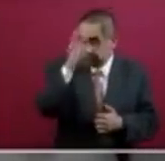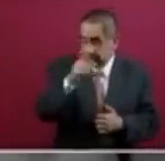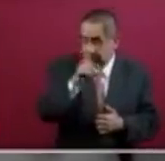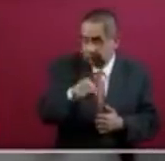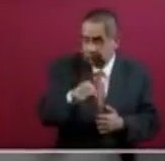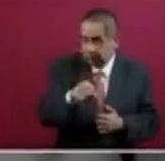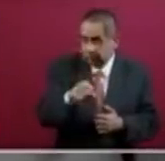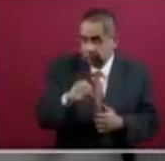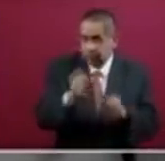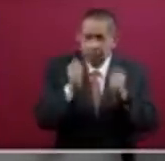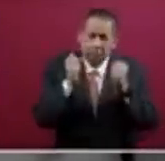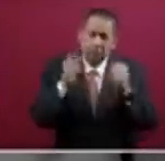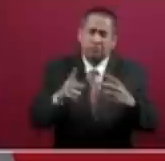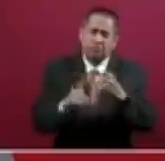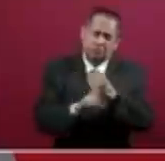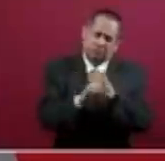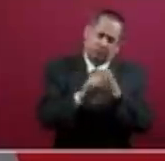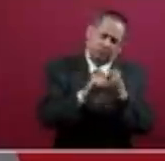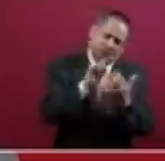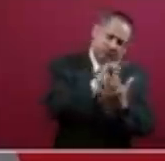que son muchos problemas.